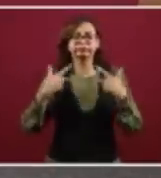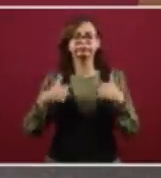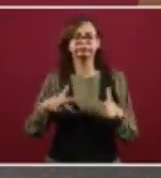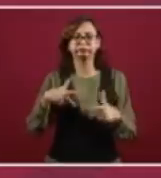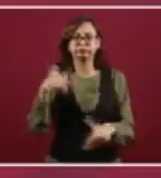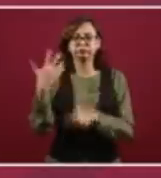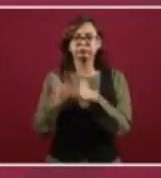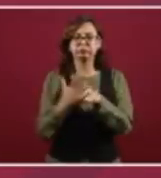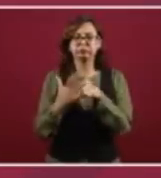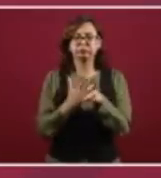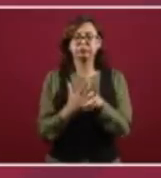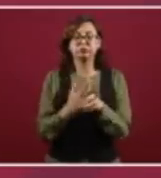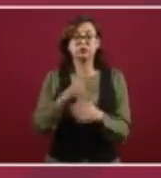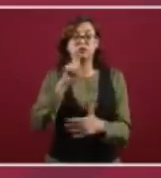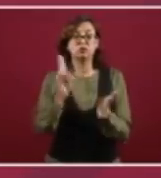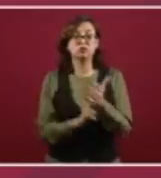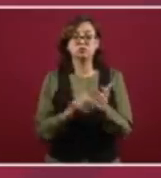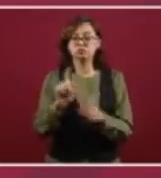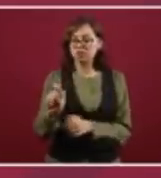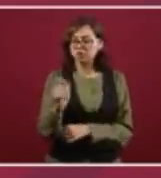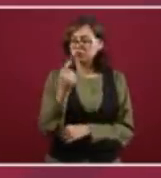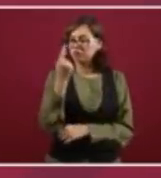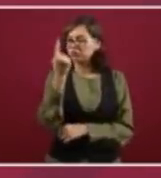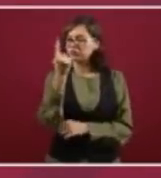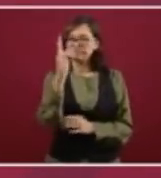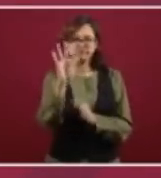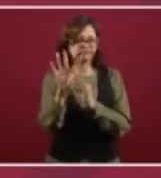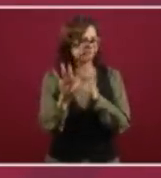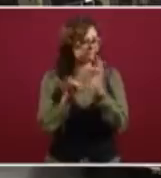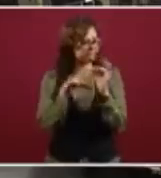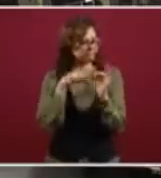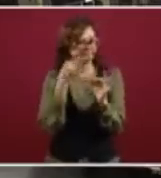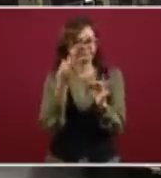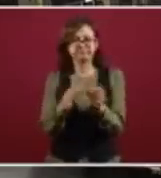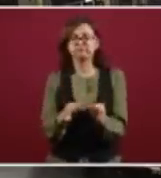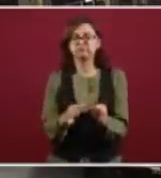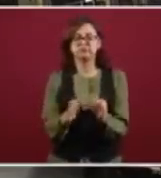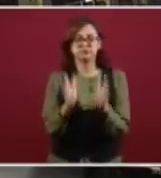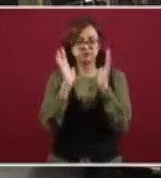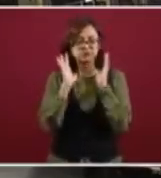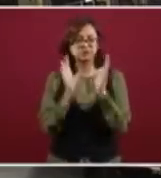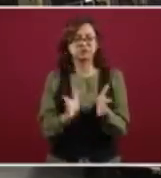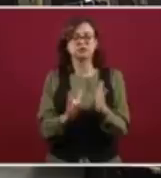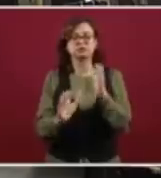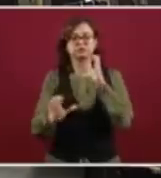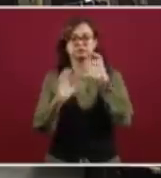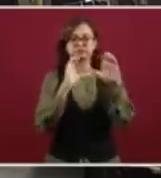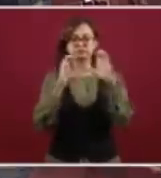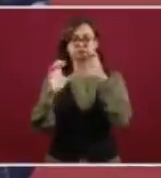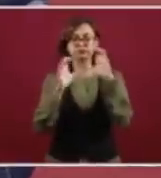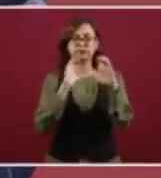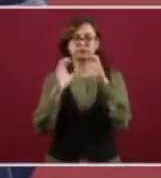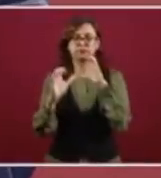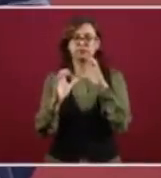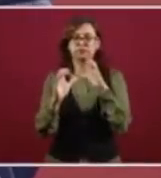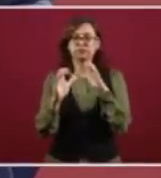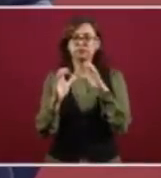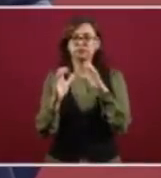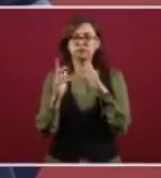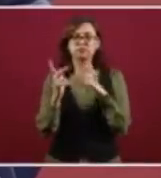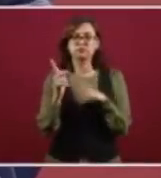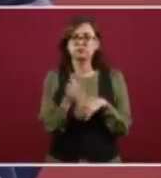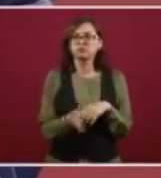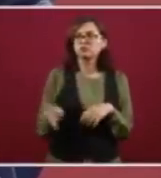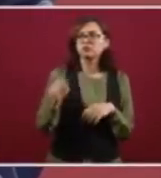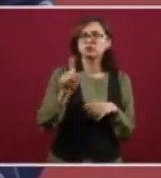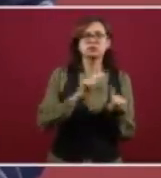el 2021 vamos a tener ya comunicación en áreas que ahora